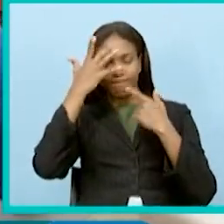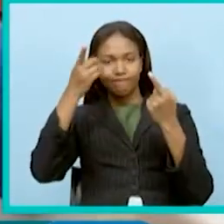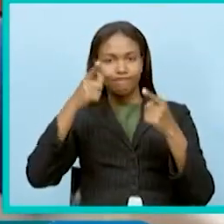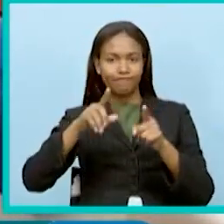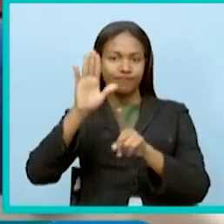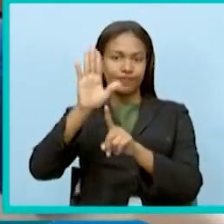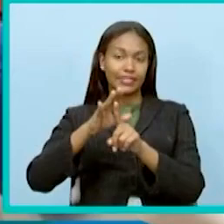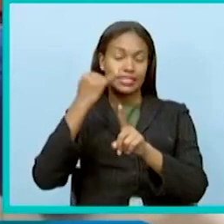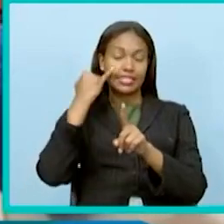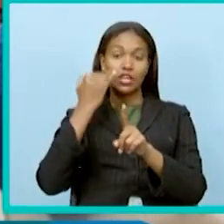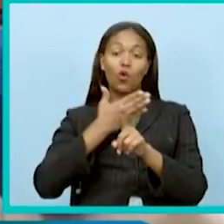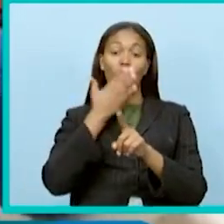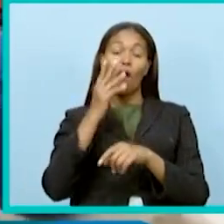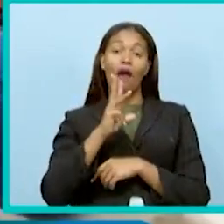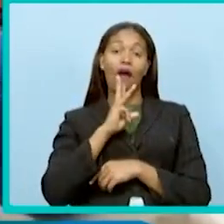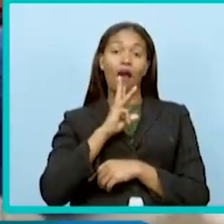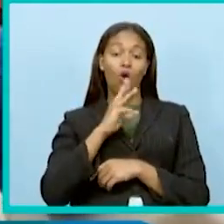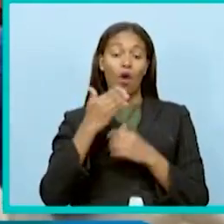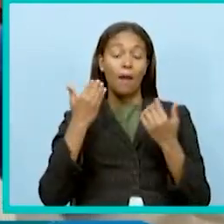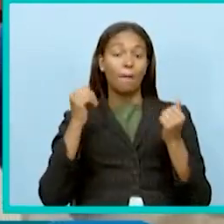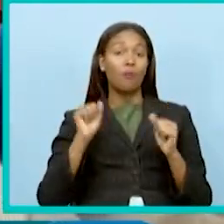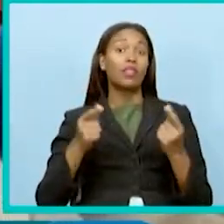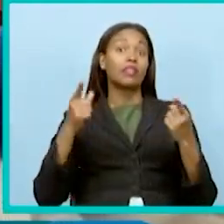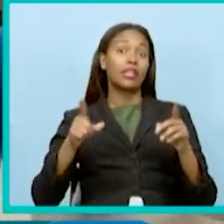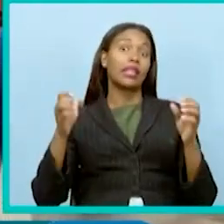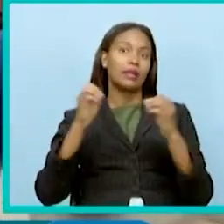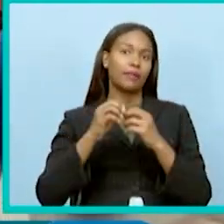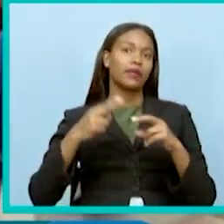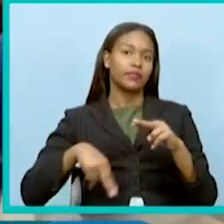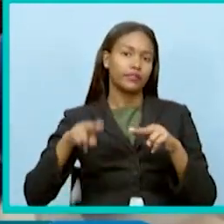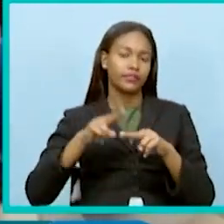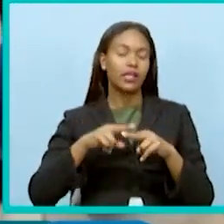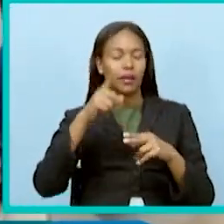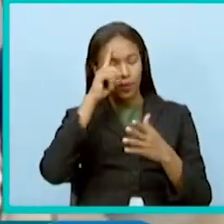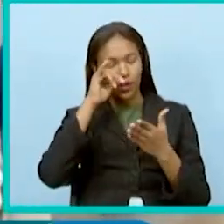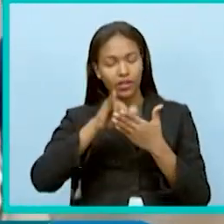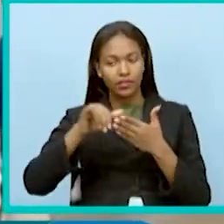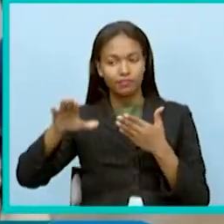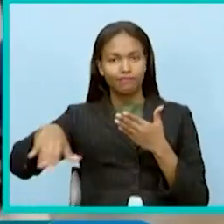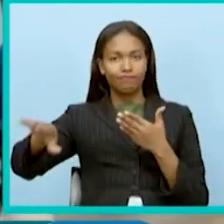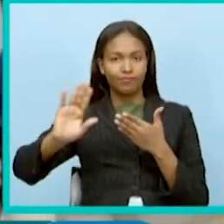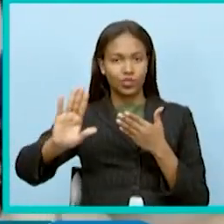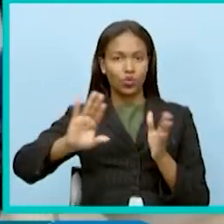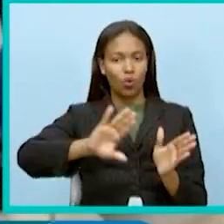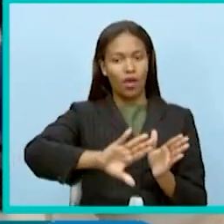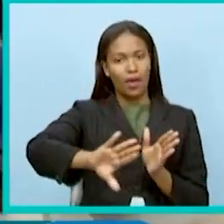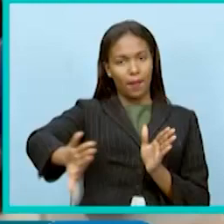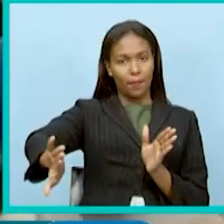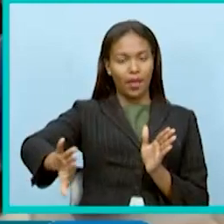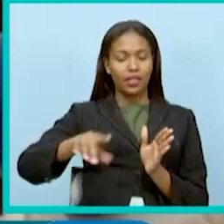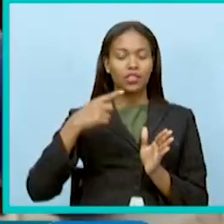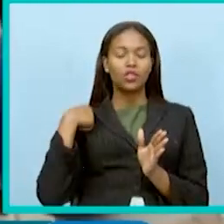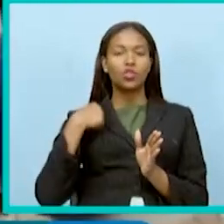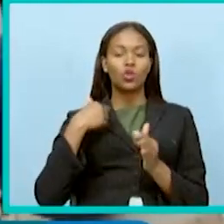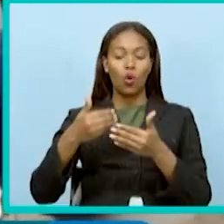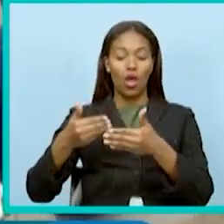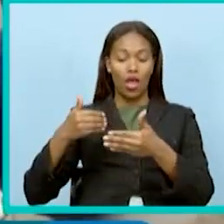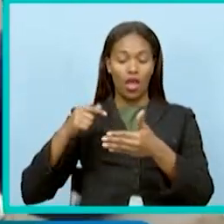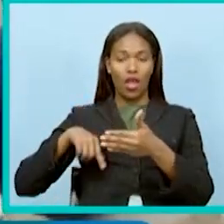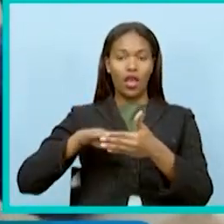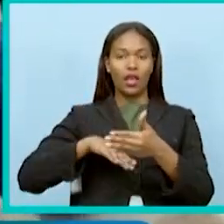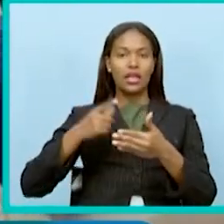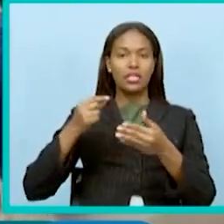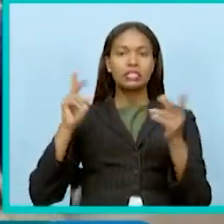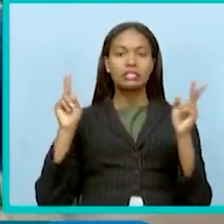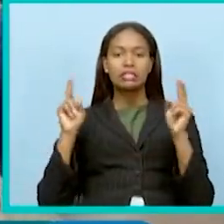Si tú no tienes agua potable, con mucho más razón. Entonces, esa es la parte de ello. La parte nuestra es activar toda la vigilancia de